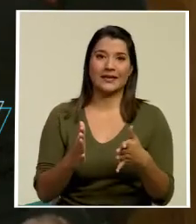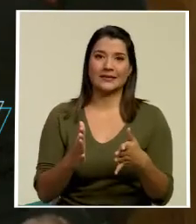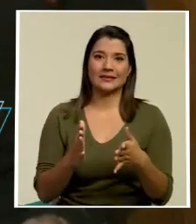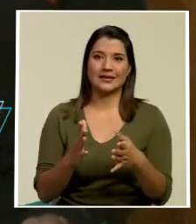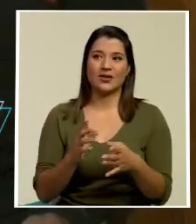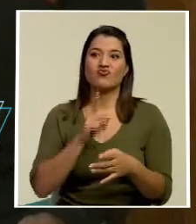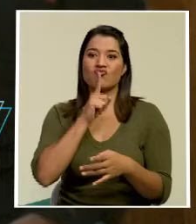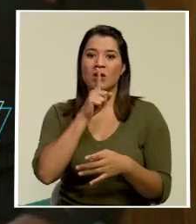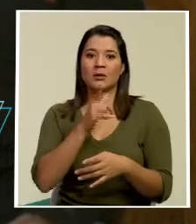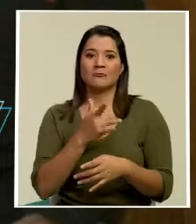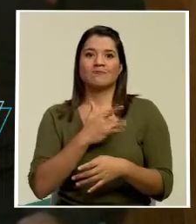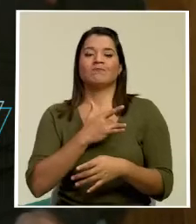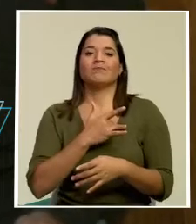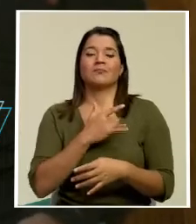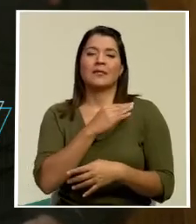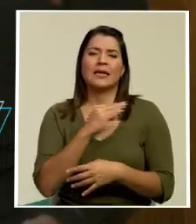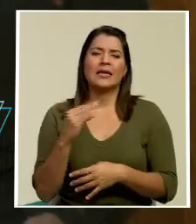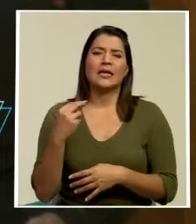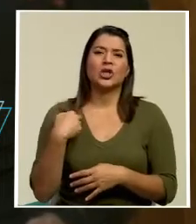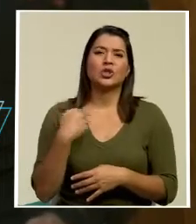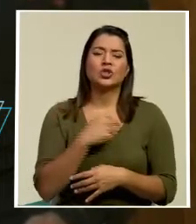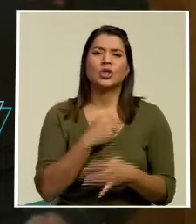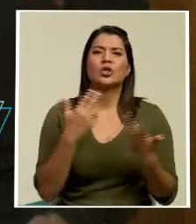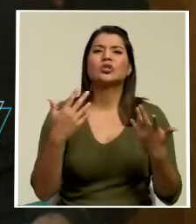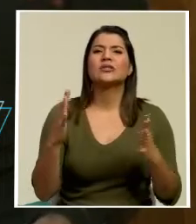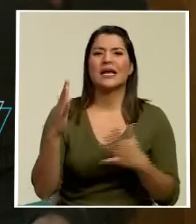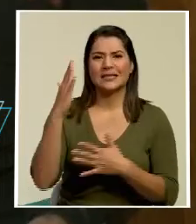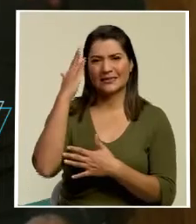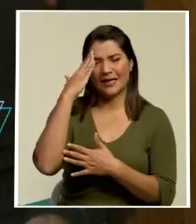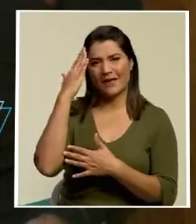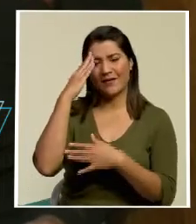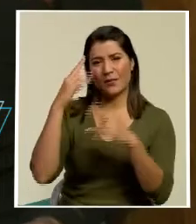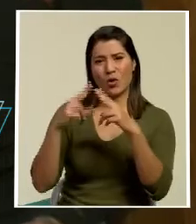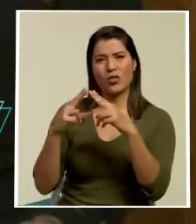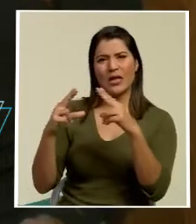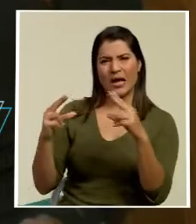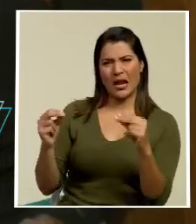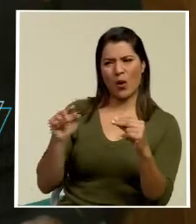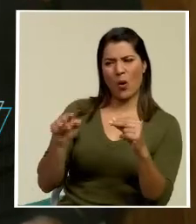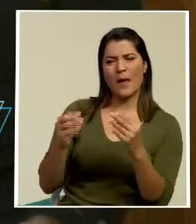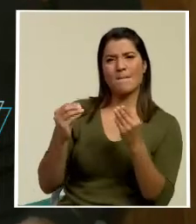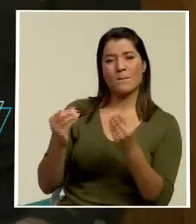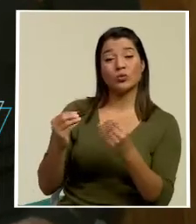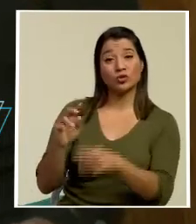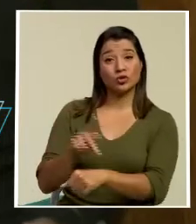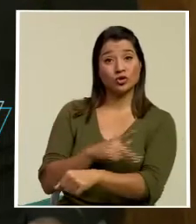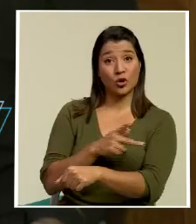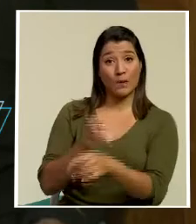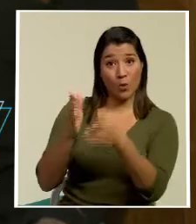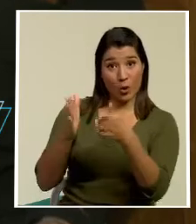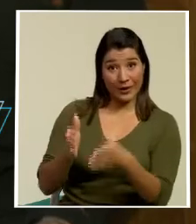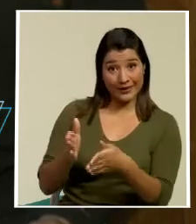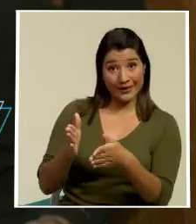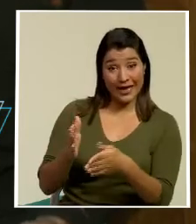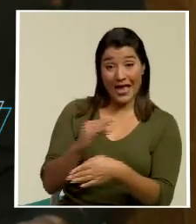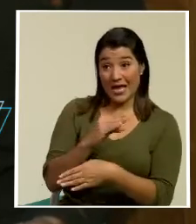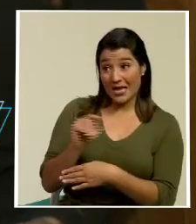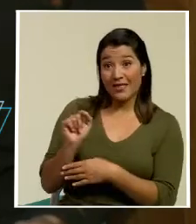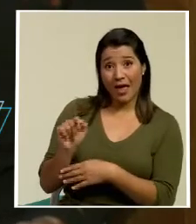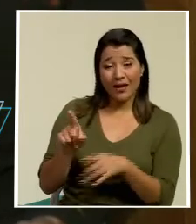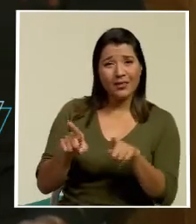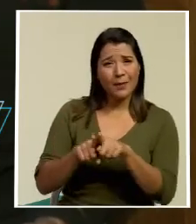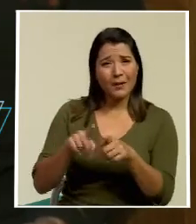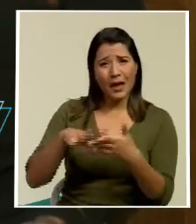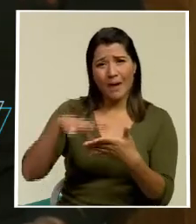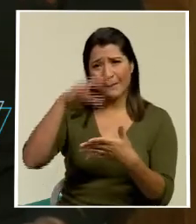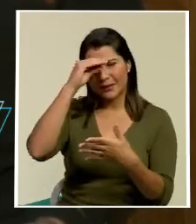que ya sabemos que Nicaragua es un continente poético en sí mismo y de ahí nos nutrimos también